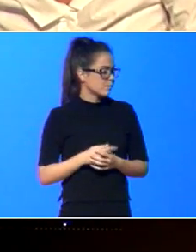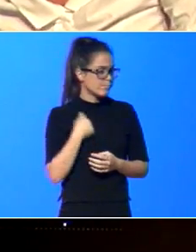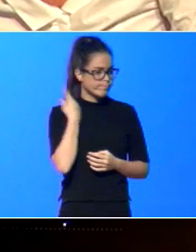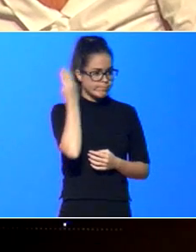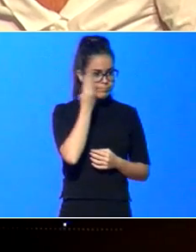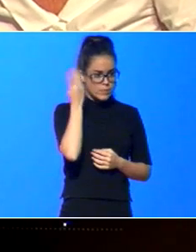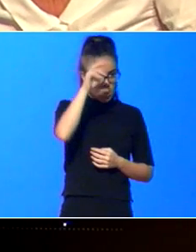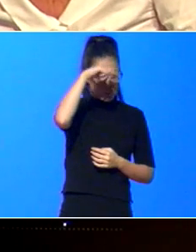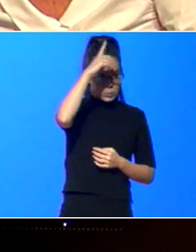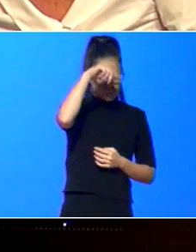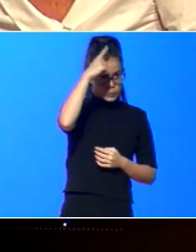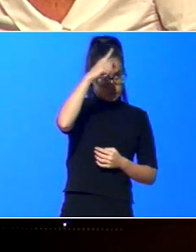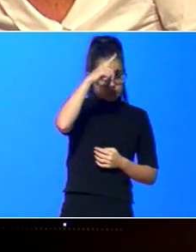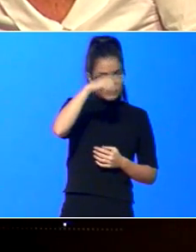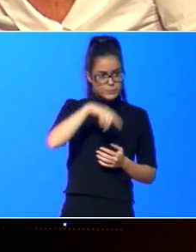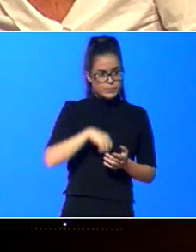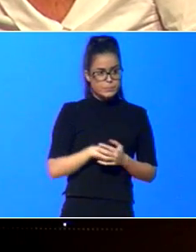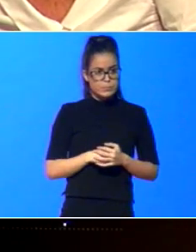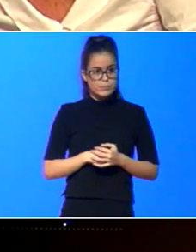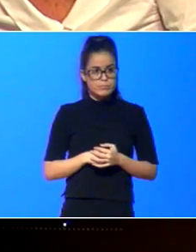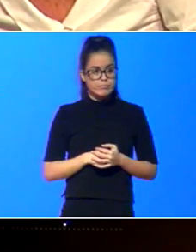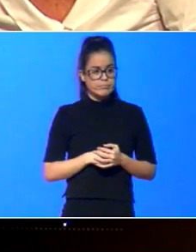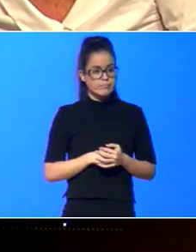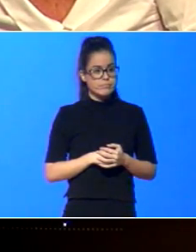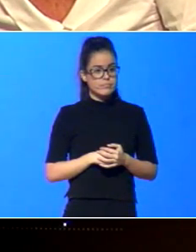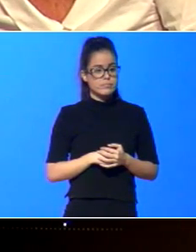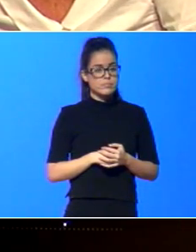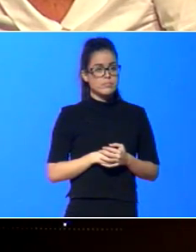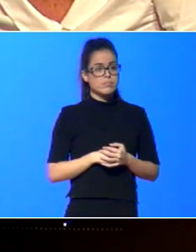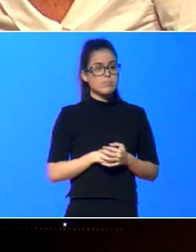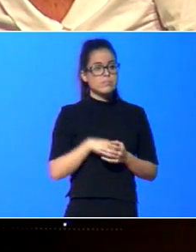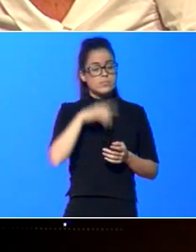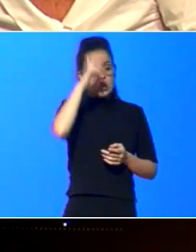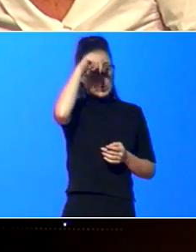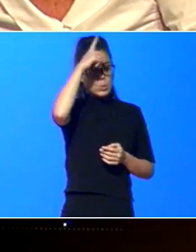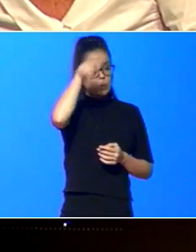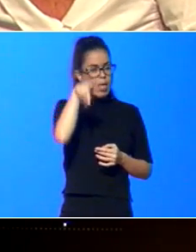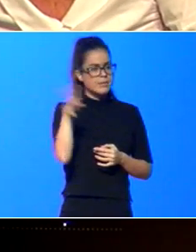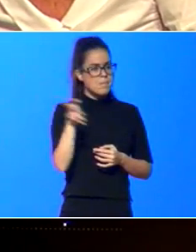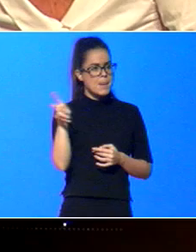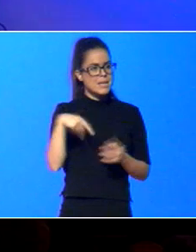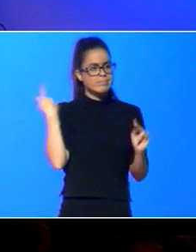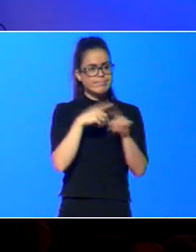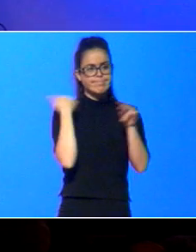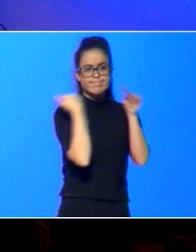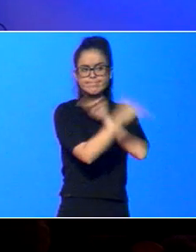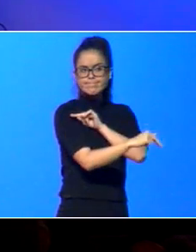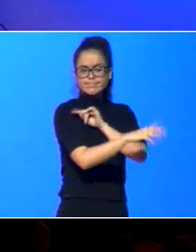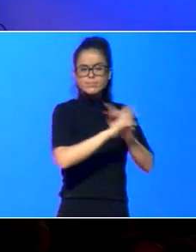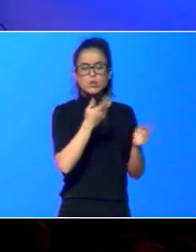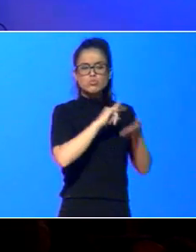edo hori izango litzatekela, puntu oneri erantzuna emoten dotzona, ez da, zelan egin